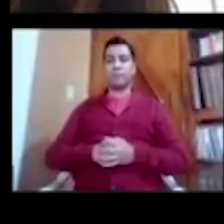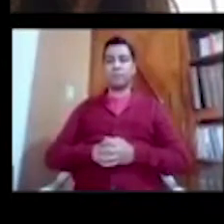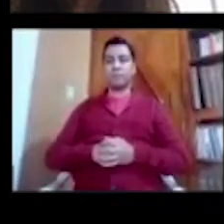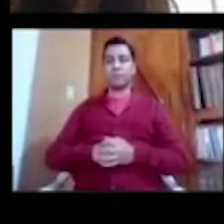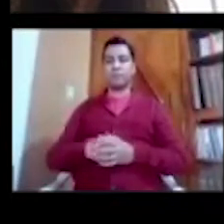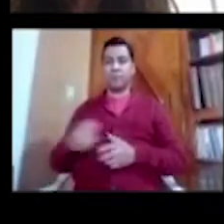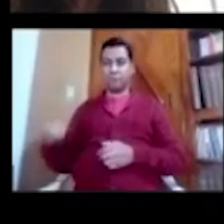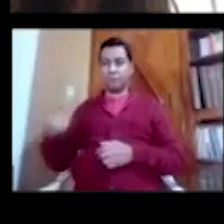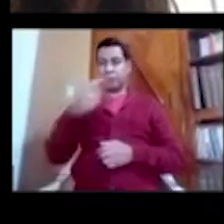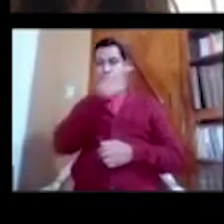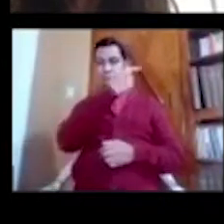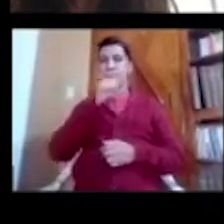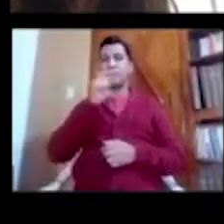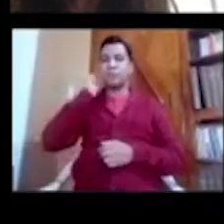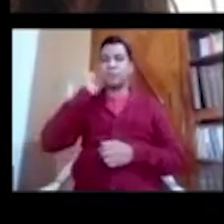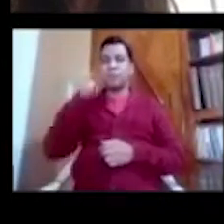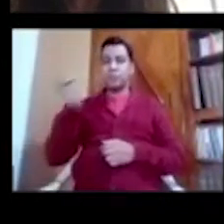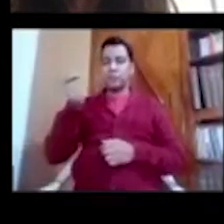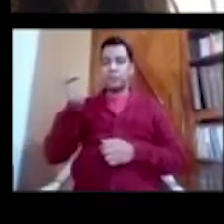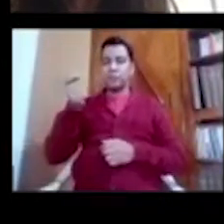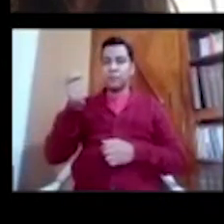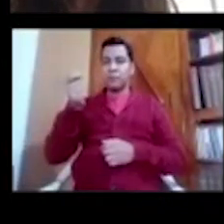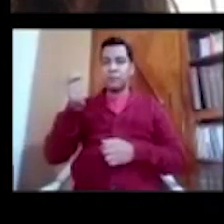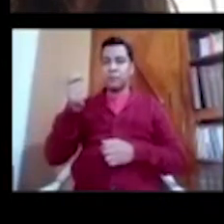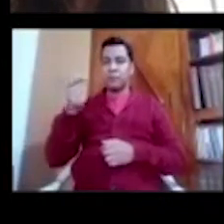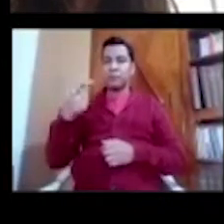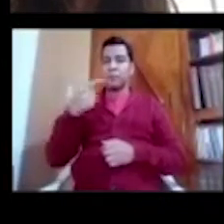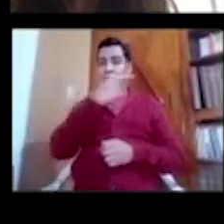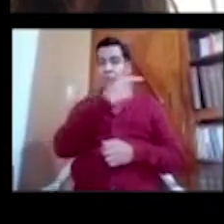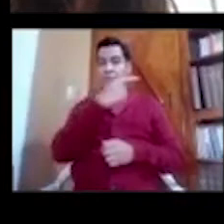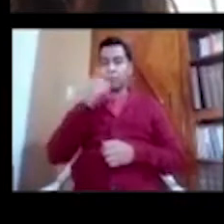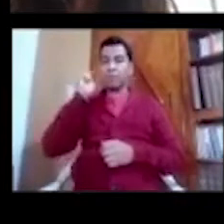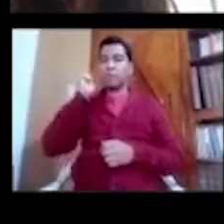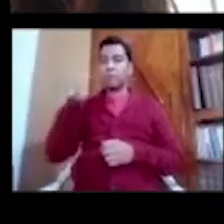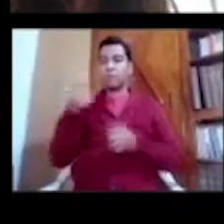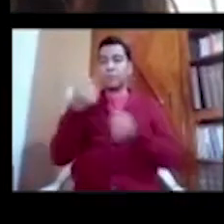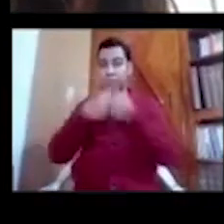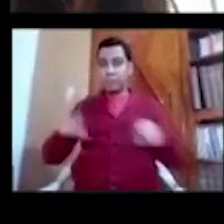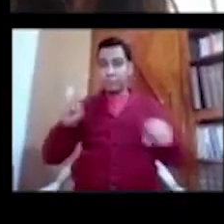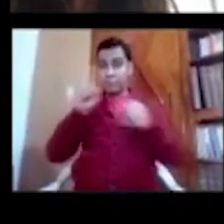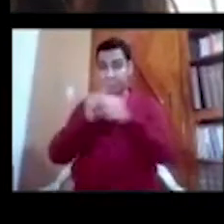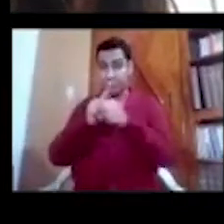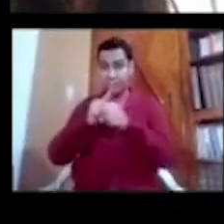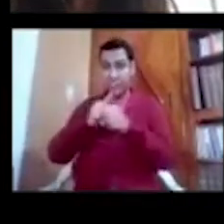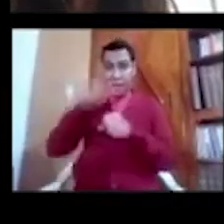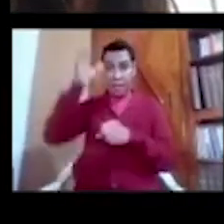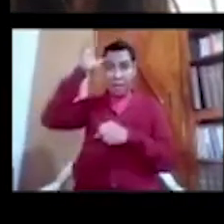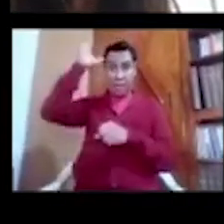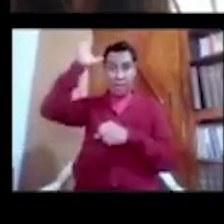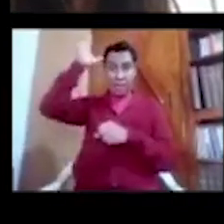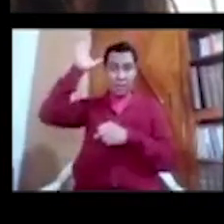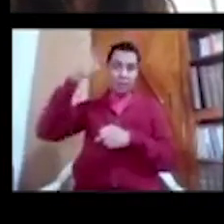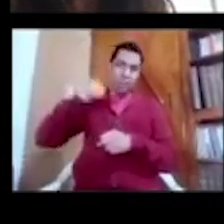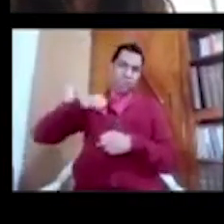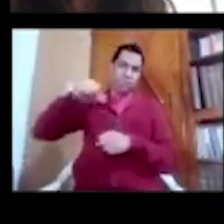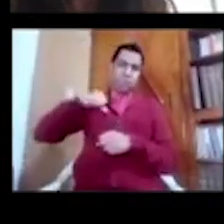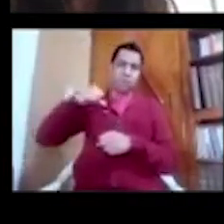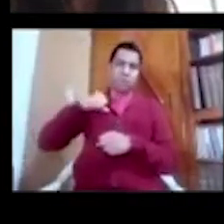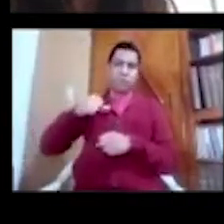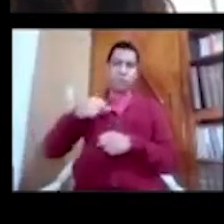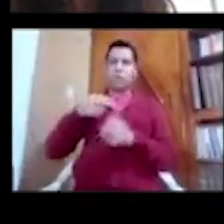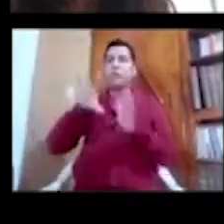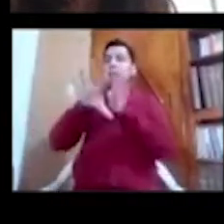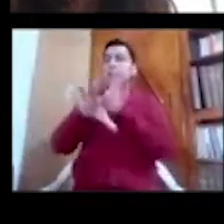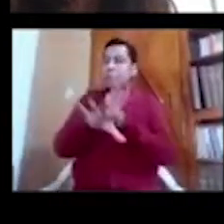Tenemos entonces, y creo que los estudiosos de la sociedad prehispánica no hemos destacado del